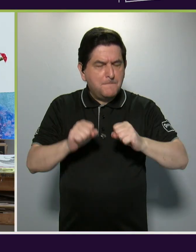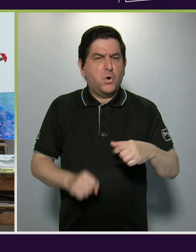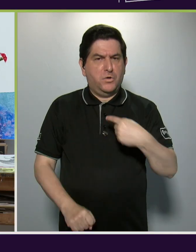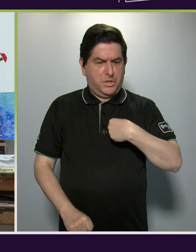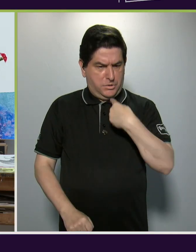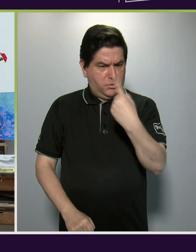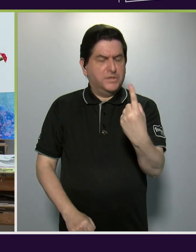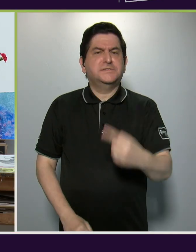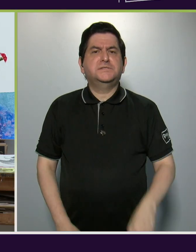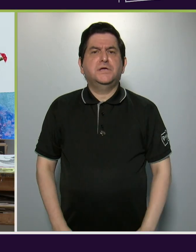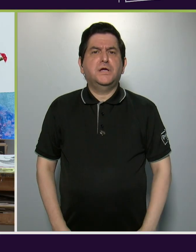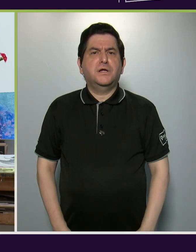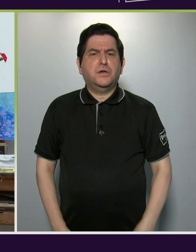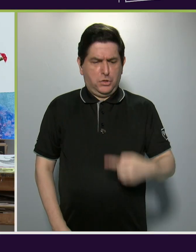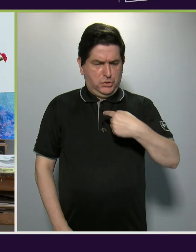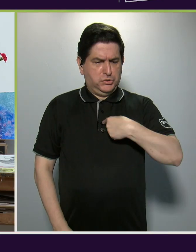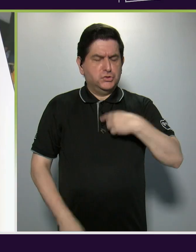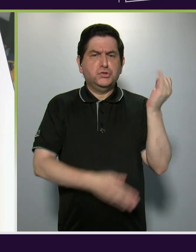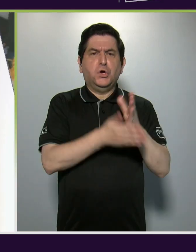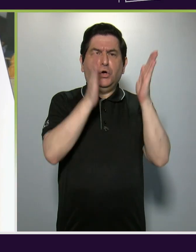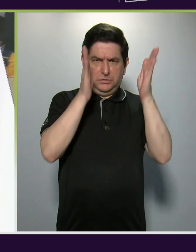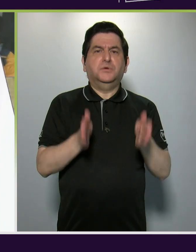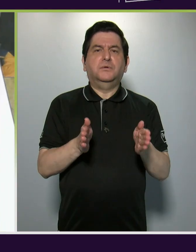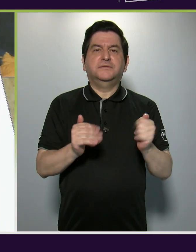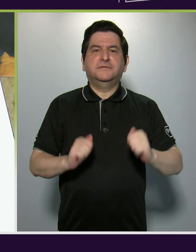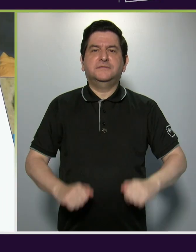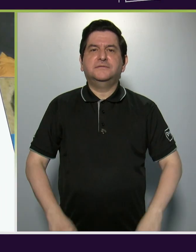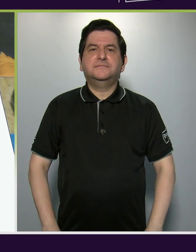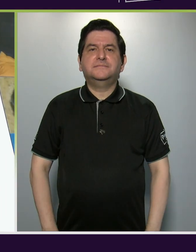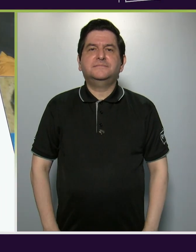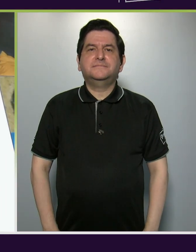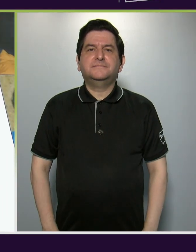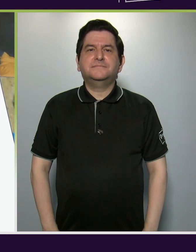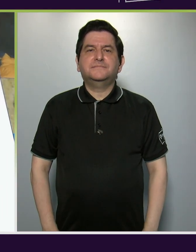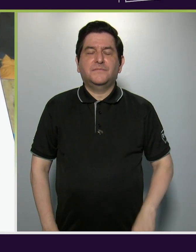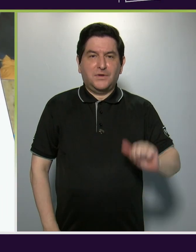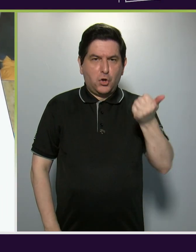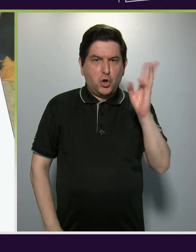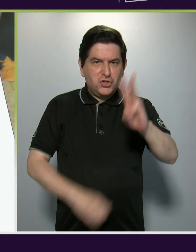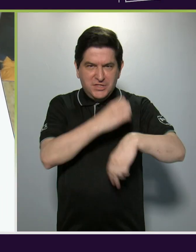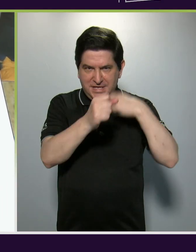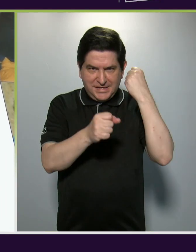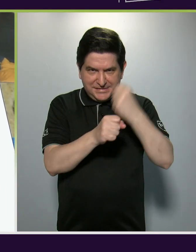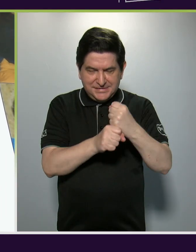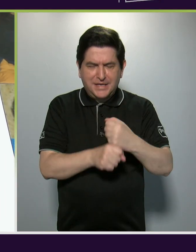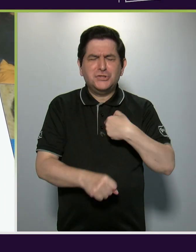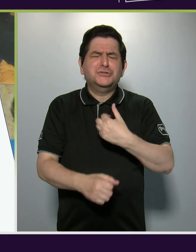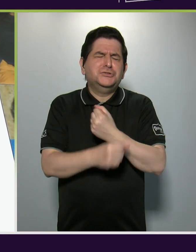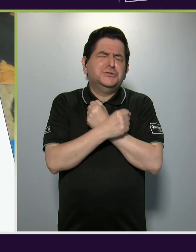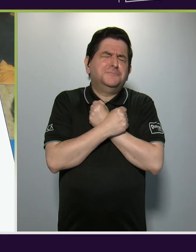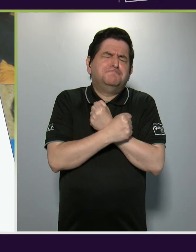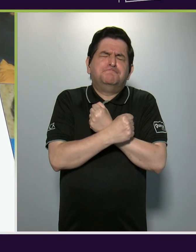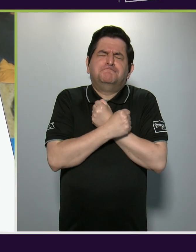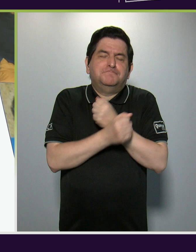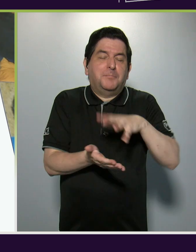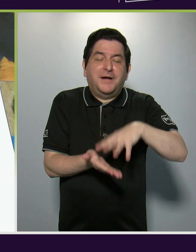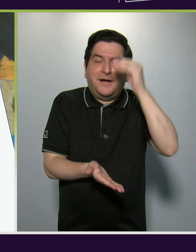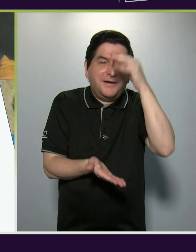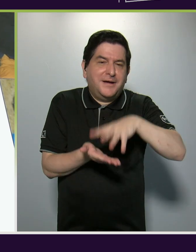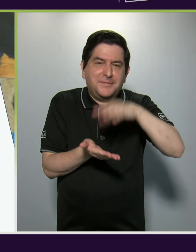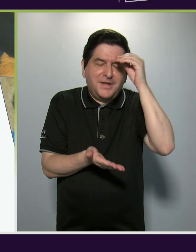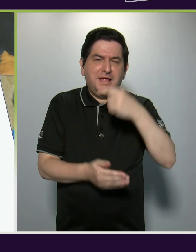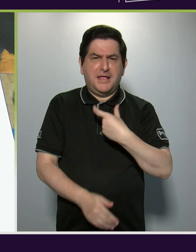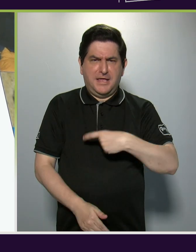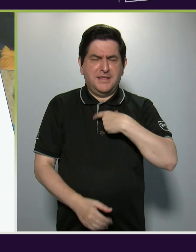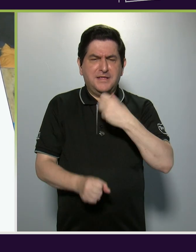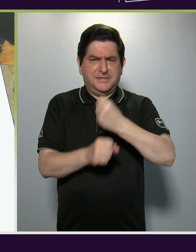como dibujante. Y tenía 16 años con toda la pasión y el amor de aprender, ¿verdad? Y las ganas de